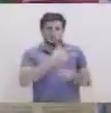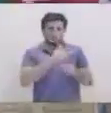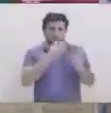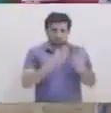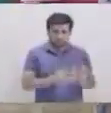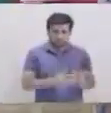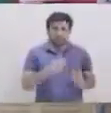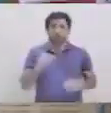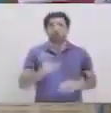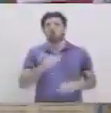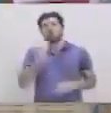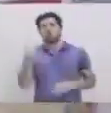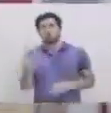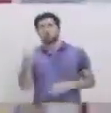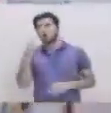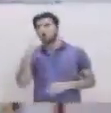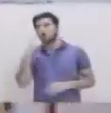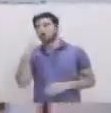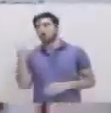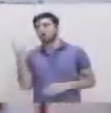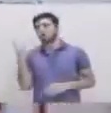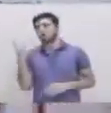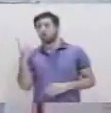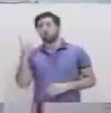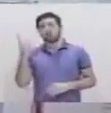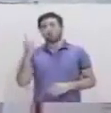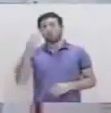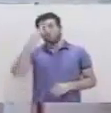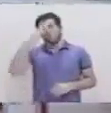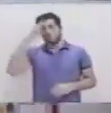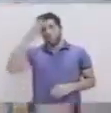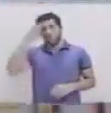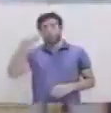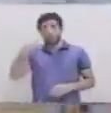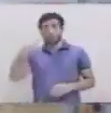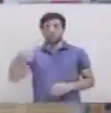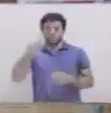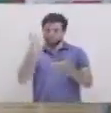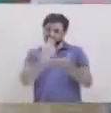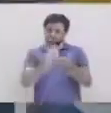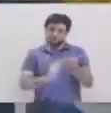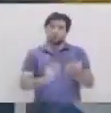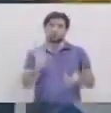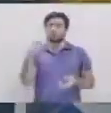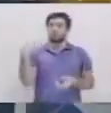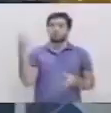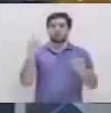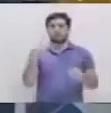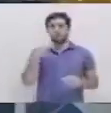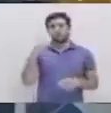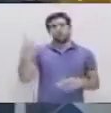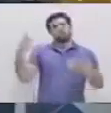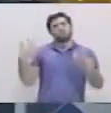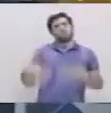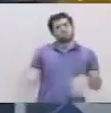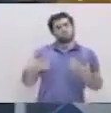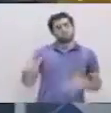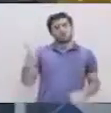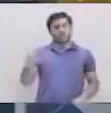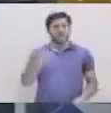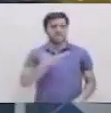es considerada uno de los himnos más bellos de todo el mundo. Por eso es que los guatemaltecos tenemos que estar orgullosos de nuestro himno y conocerlo